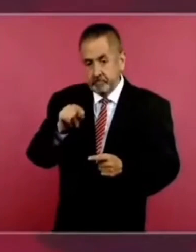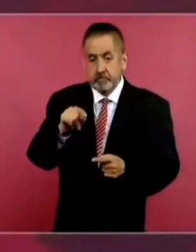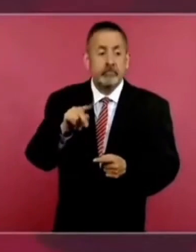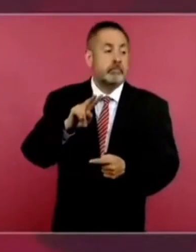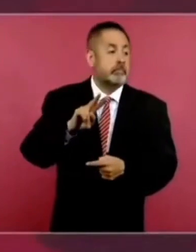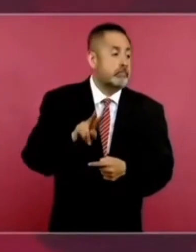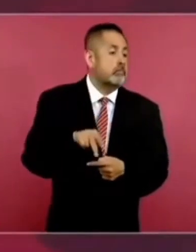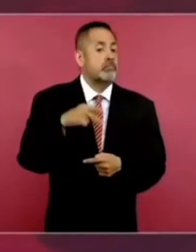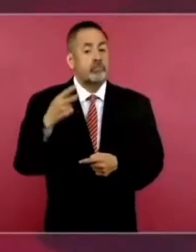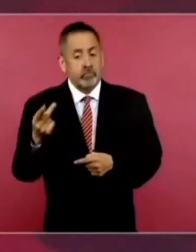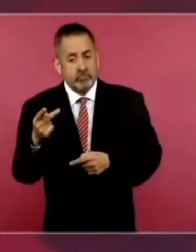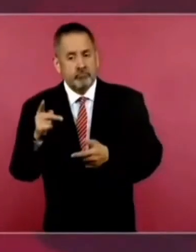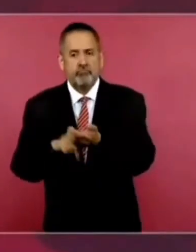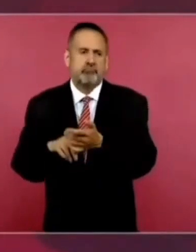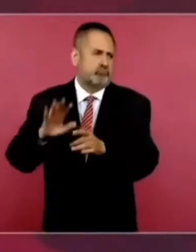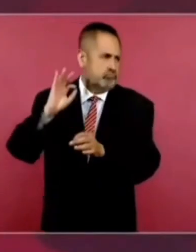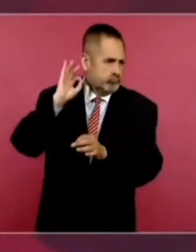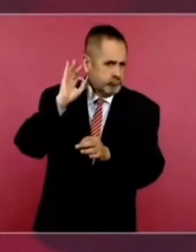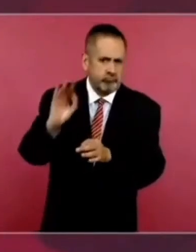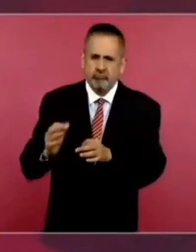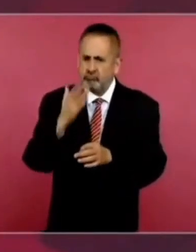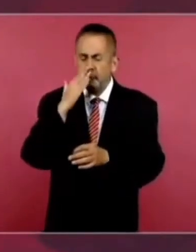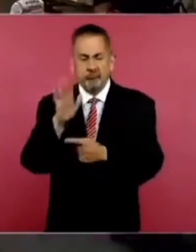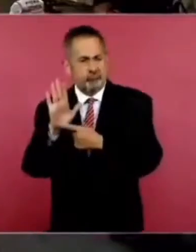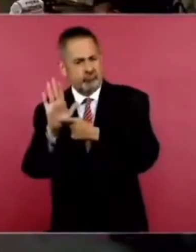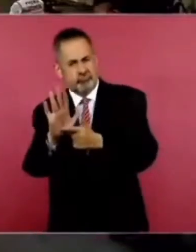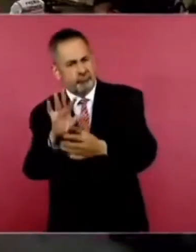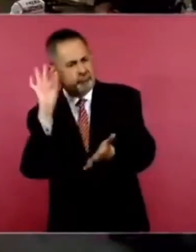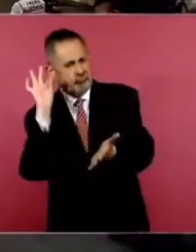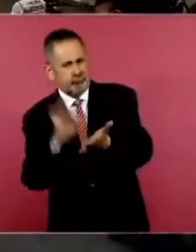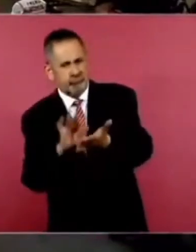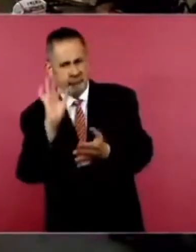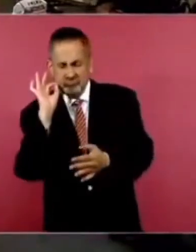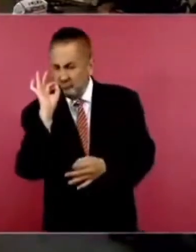cosas como esta.